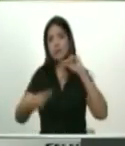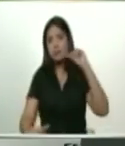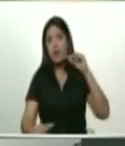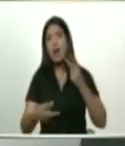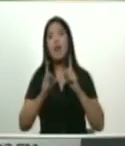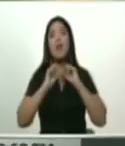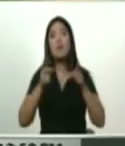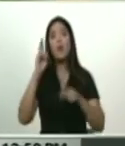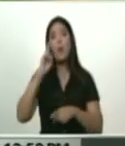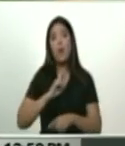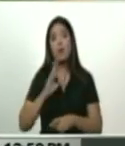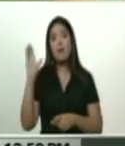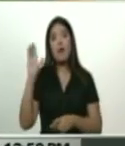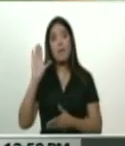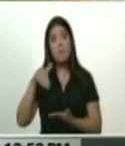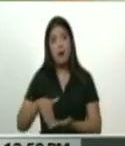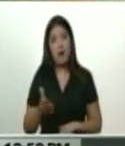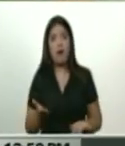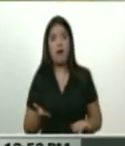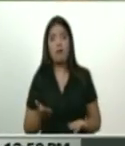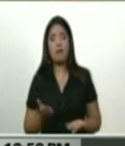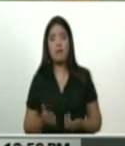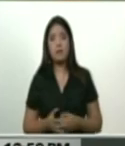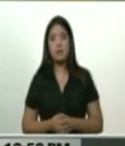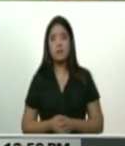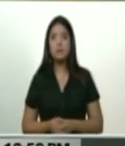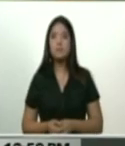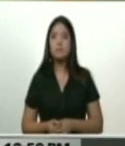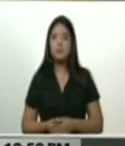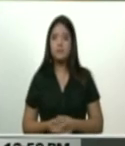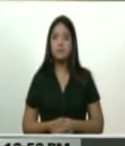Bolívar de Maracay. No solamente eso,